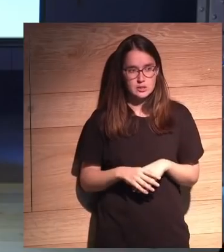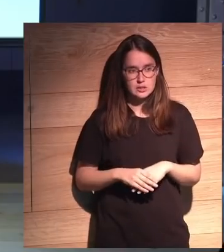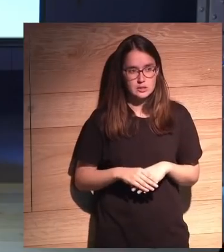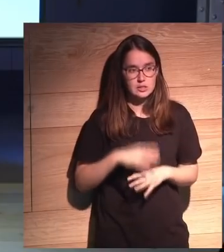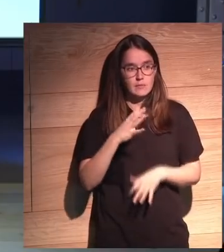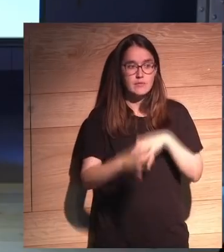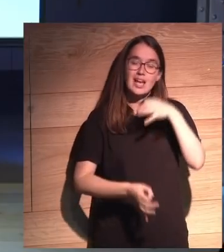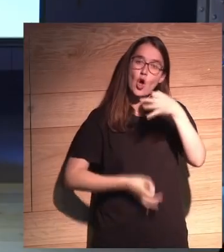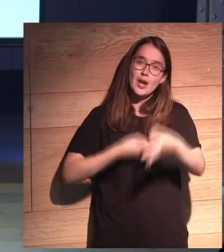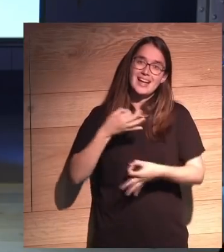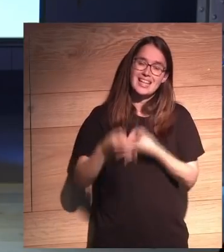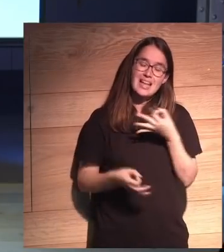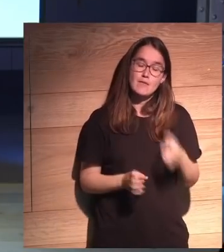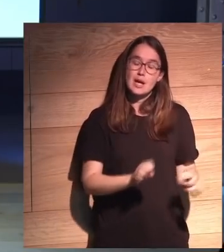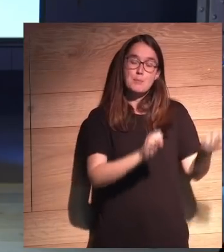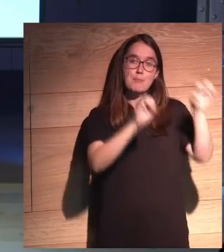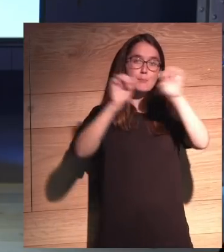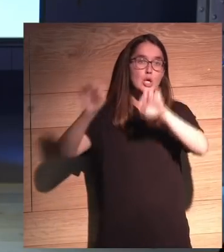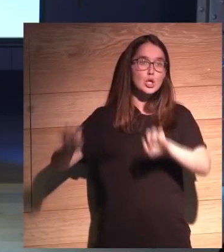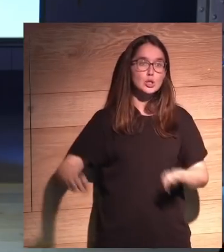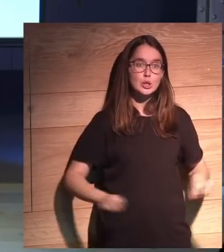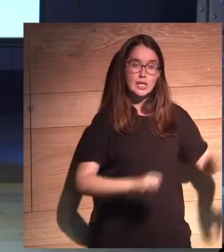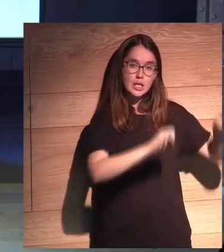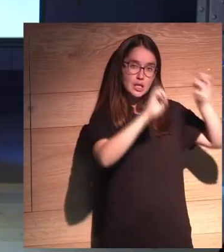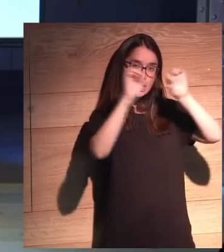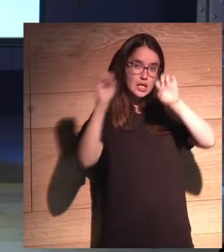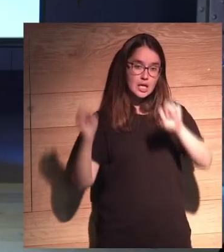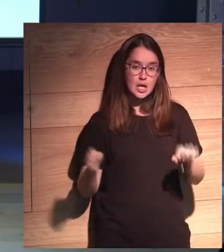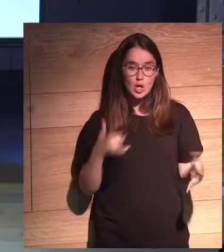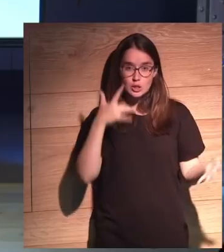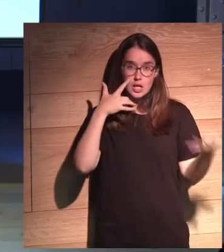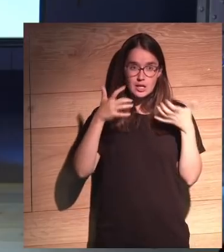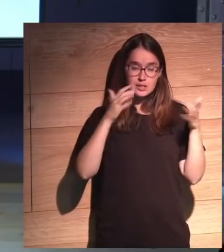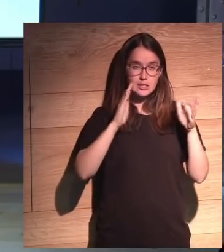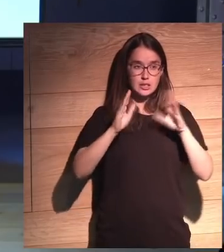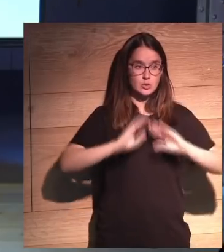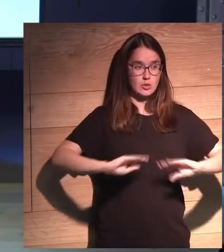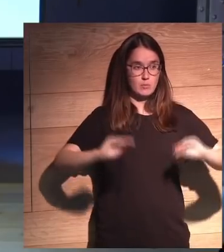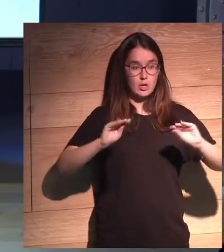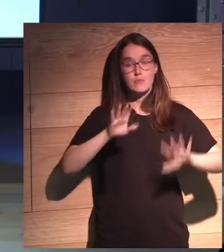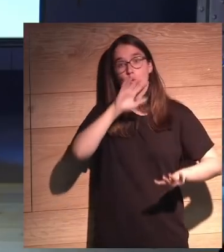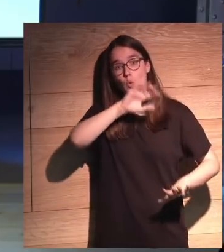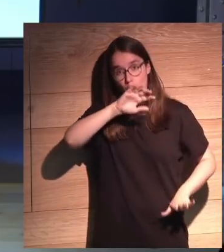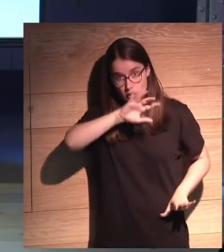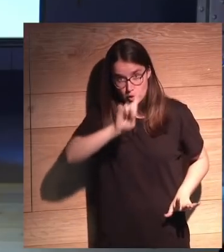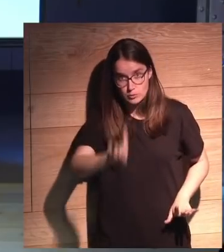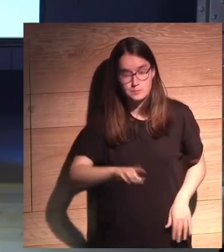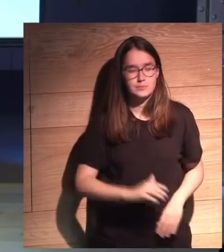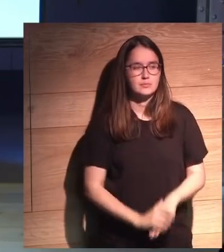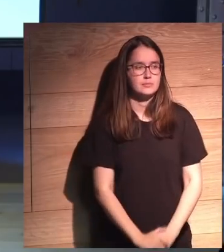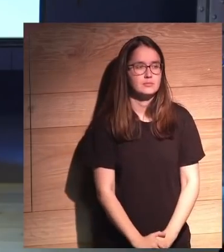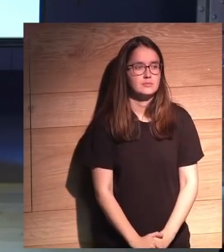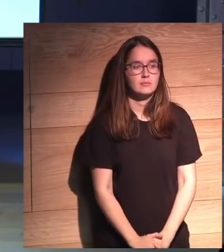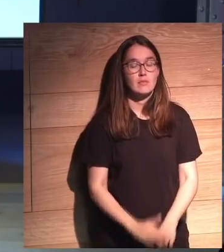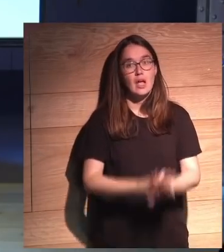que organizaba y que protegía de alguna manera a los artistas de su tiempo. Curioso.